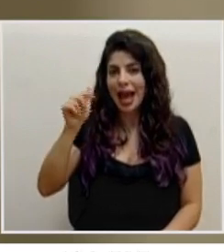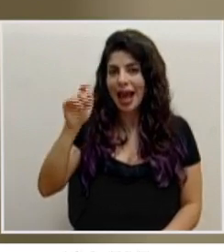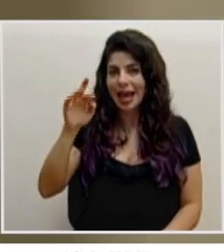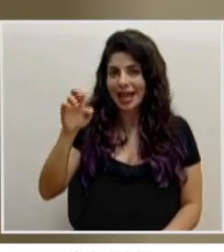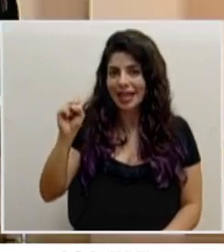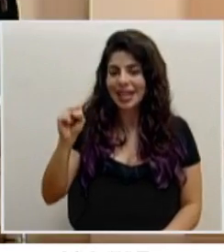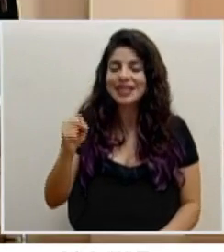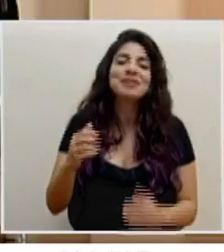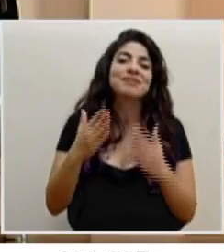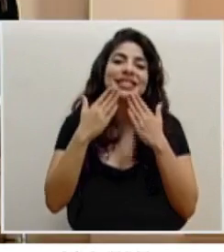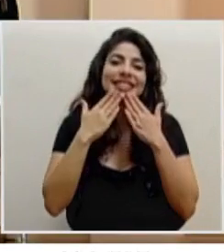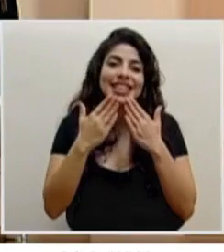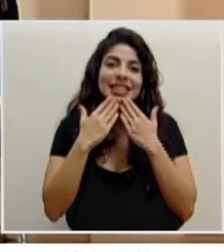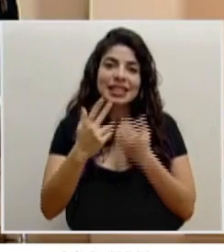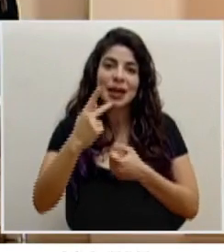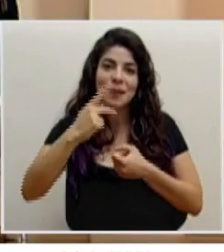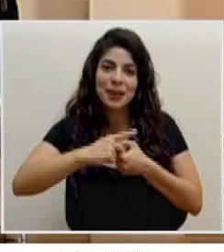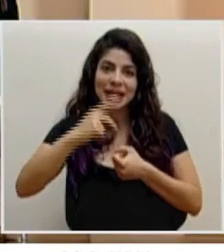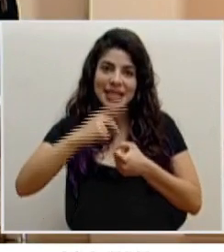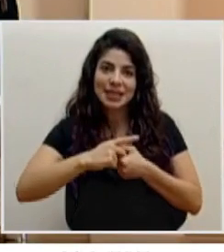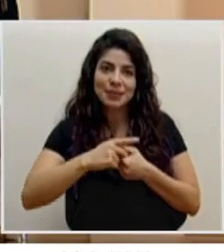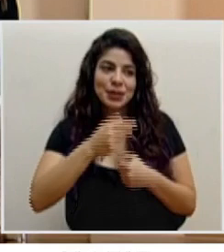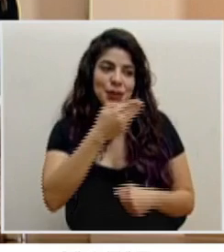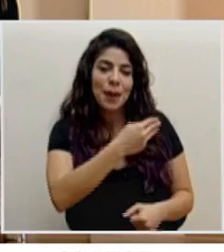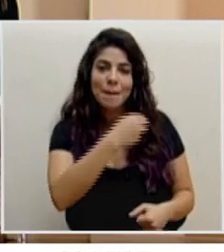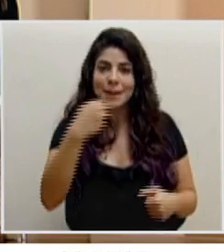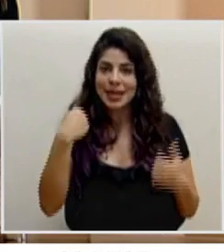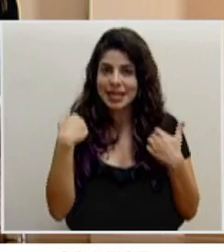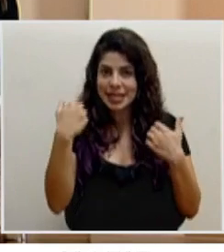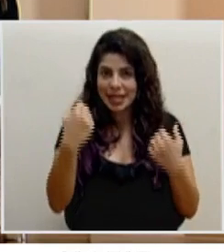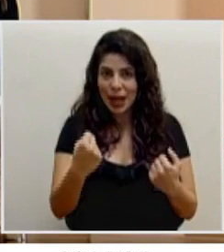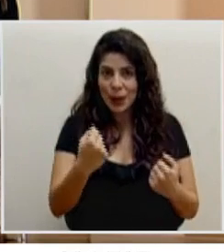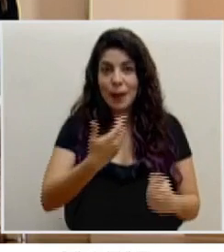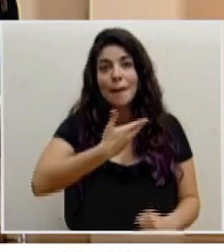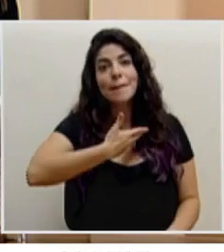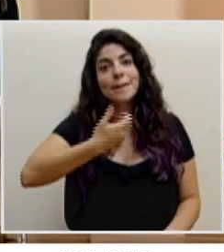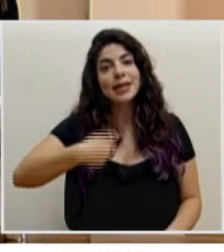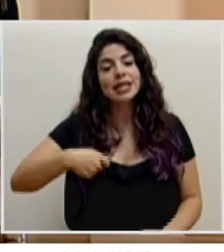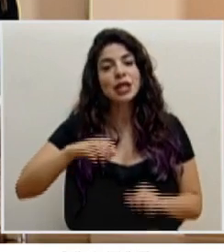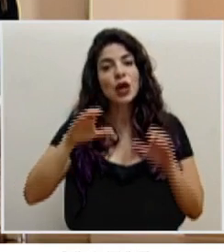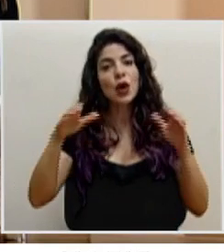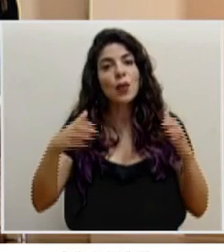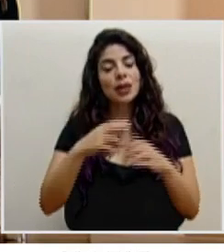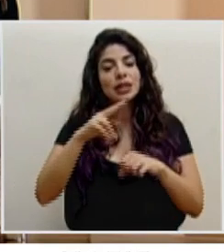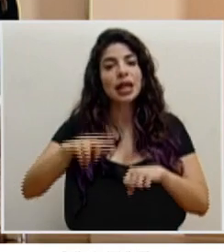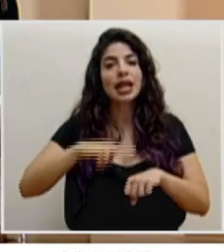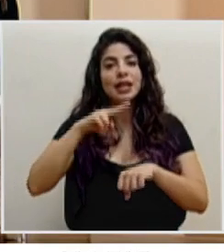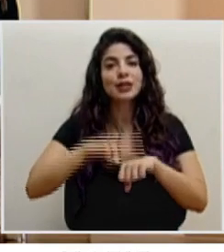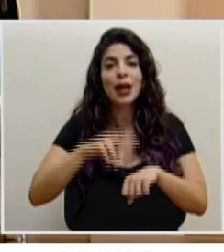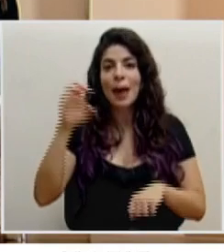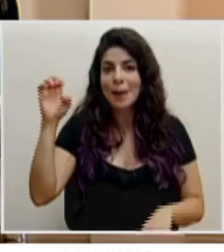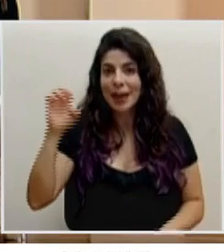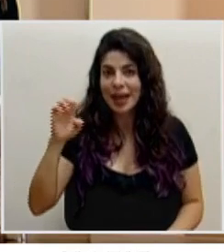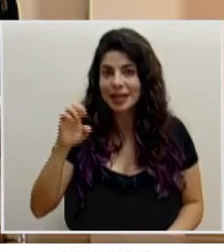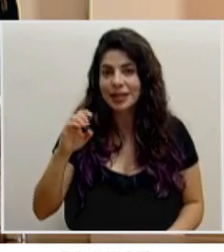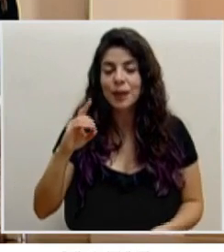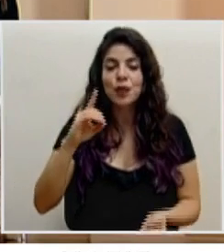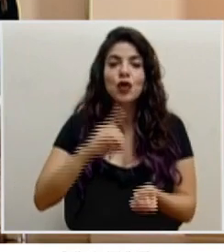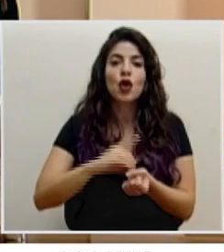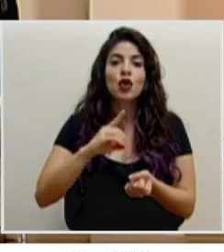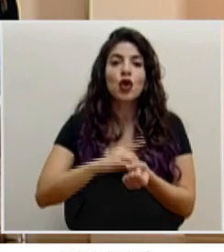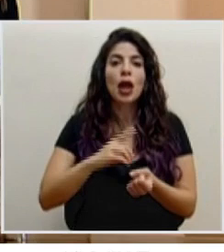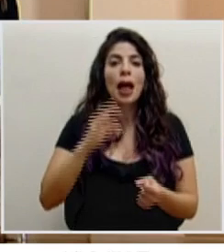presidencia.go.cr/alertas. Le agradecemos la participación al ministro de Salud, al presidente de la Comisión Nacional de Emergencias, a la